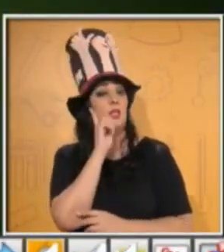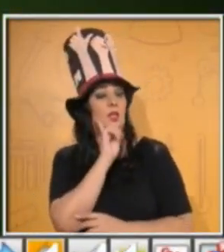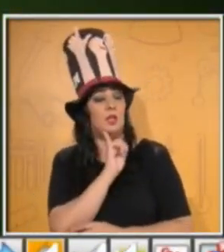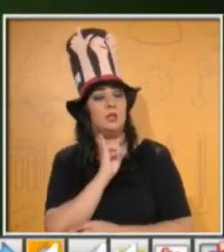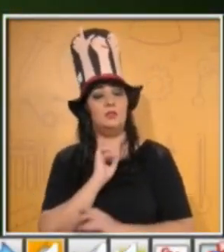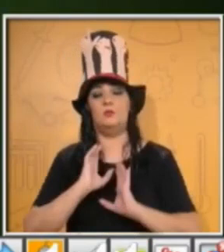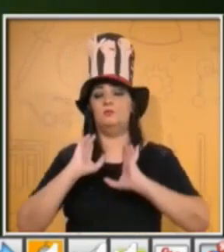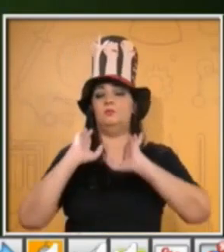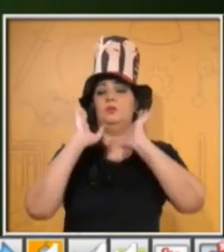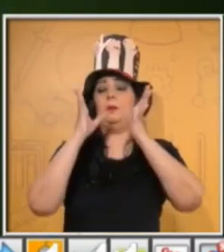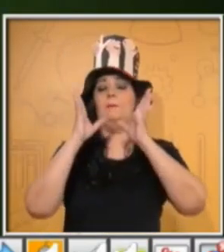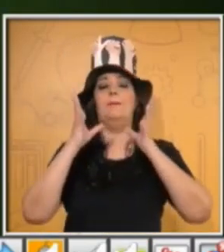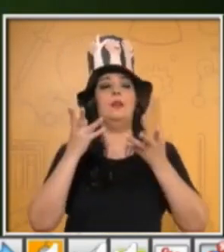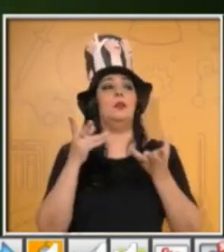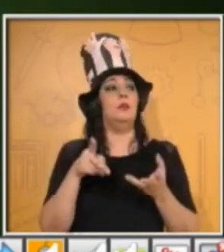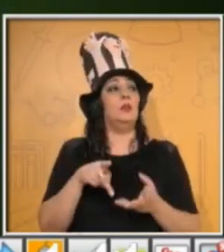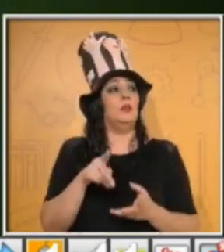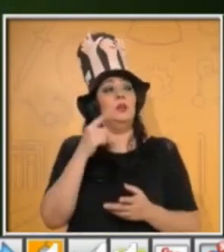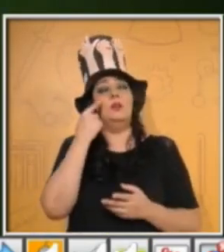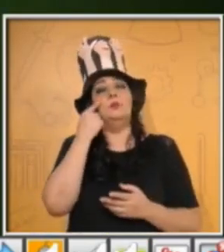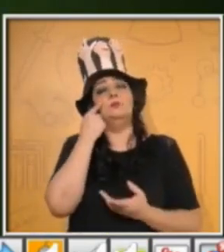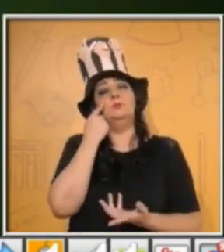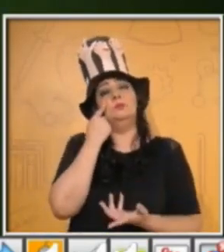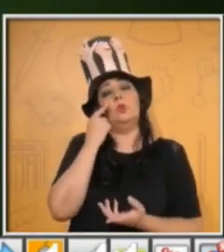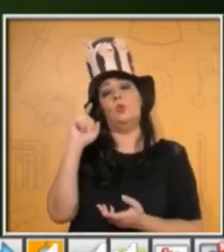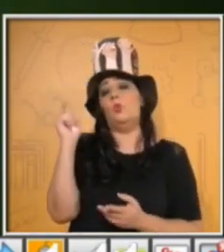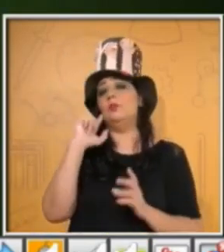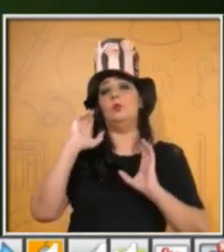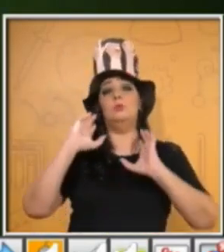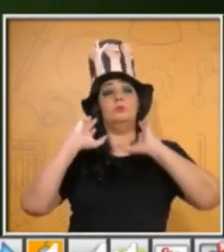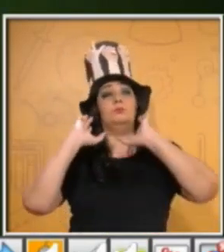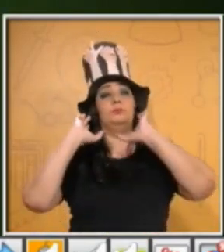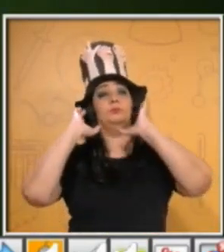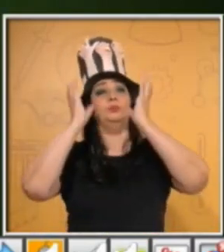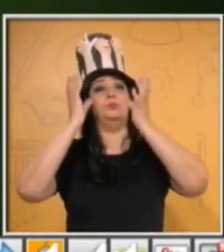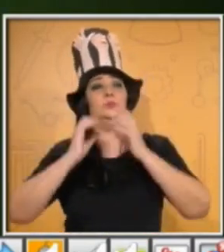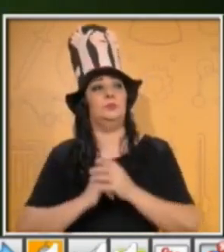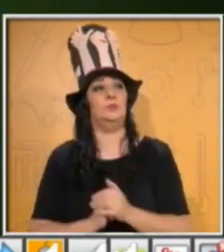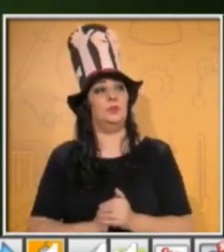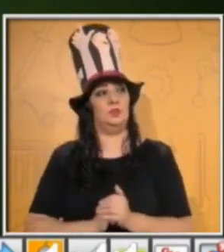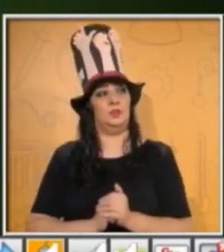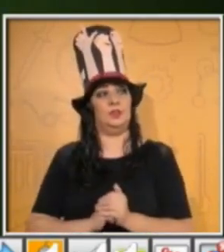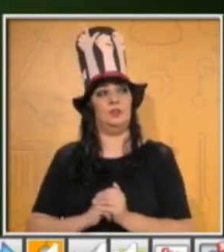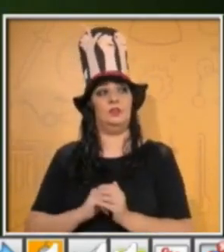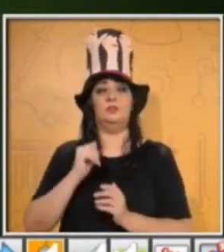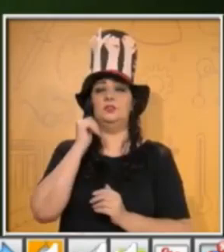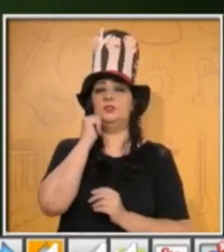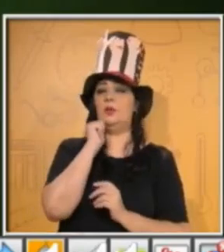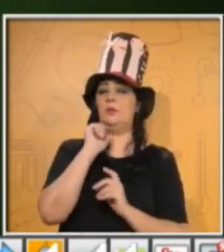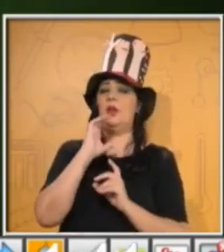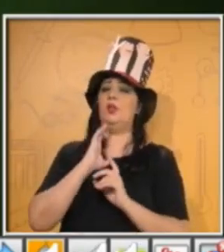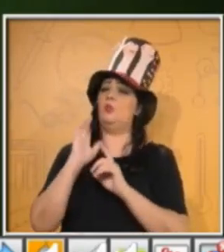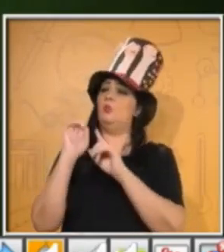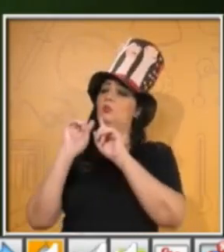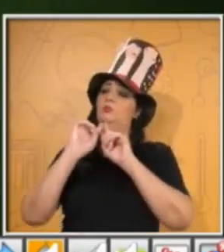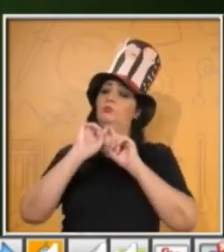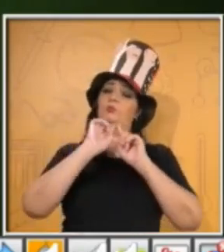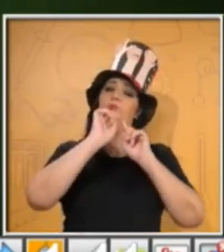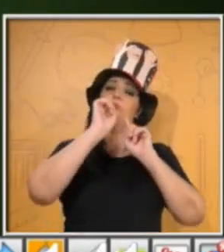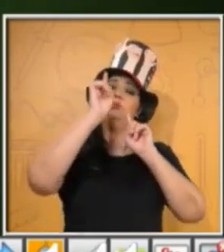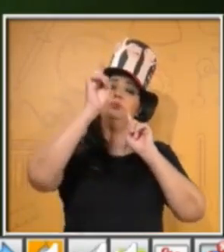una pelota, pero no sé si se habrán dado cuenta que cuando avientan una pelota deja cierto caminito,